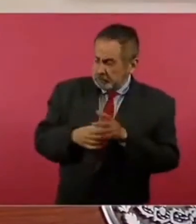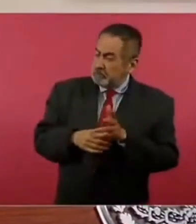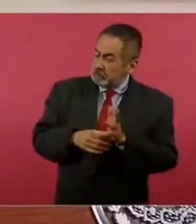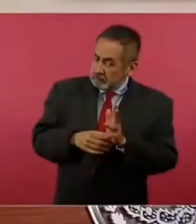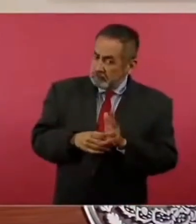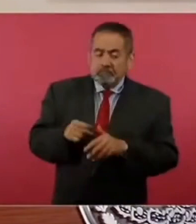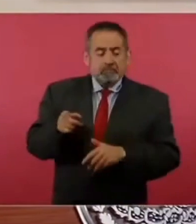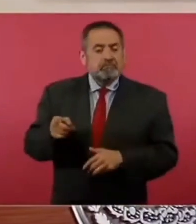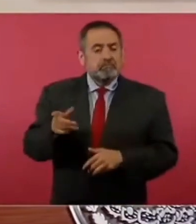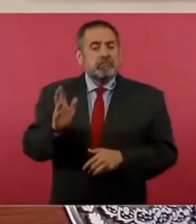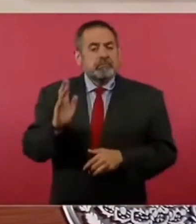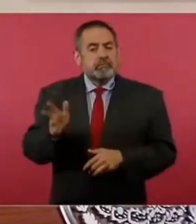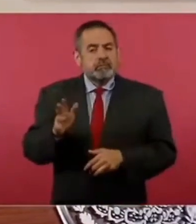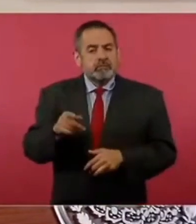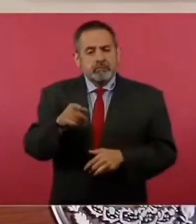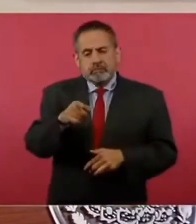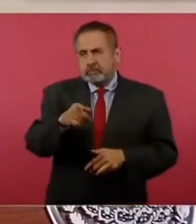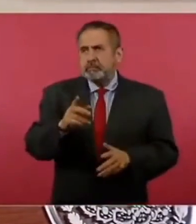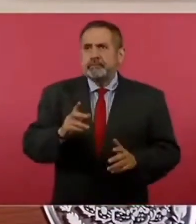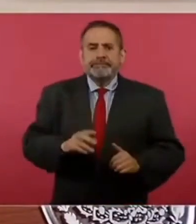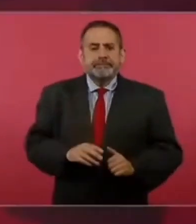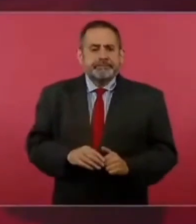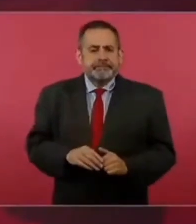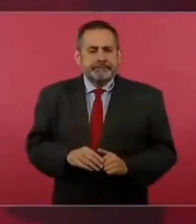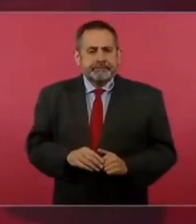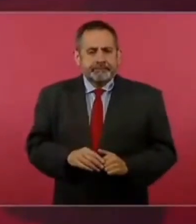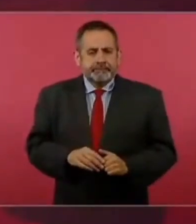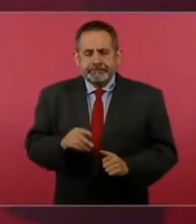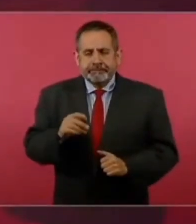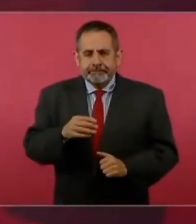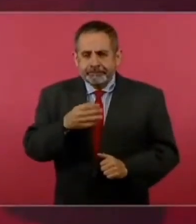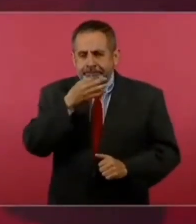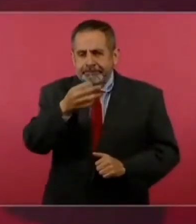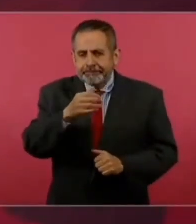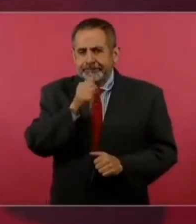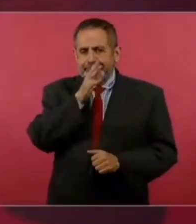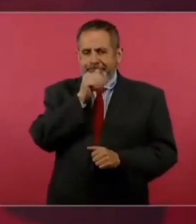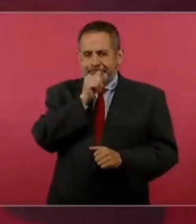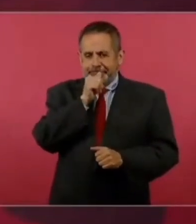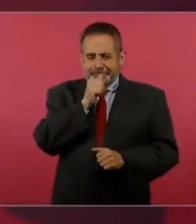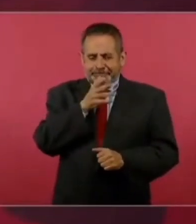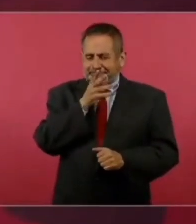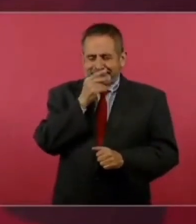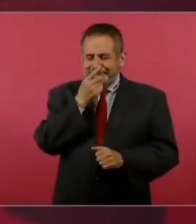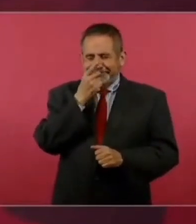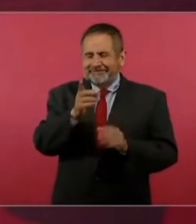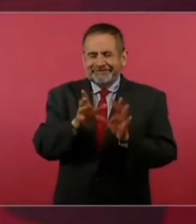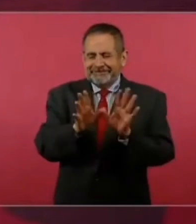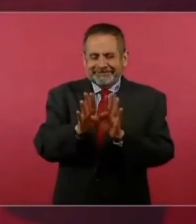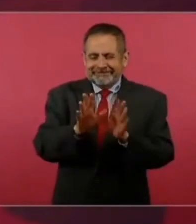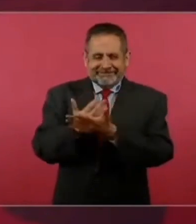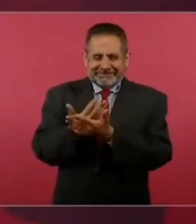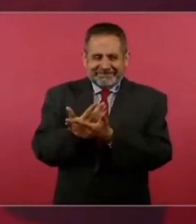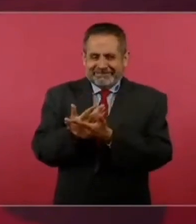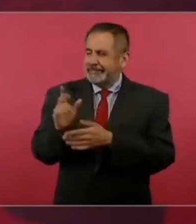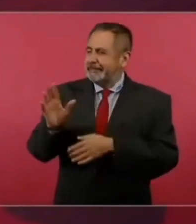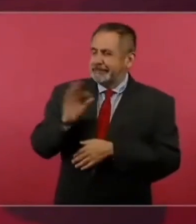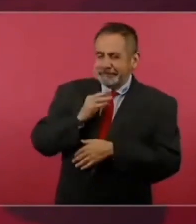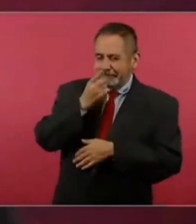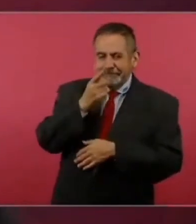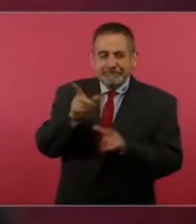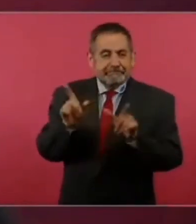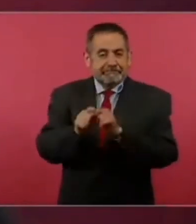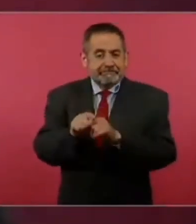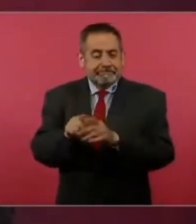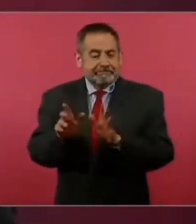están bueno todavía no no lo puedo decir pero que ya estaban prácticamente